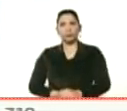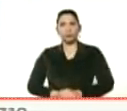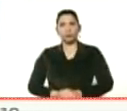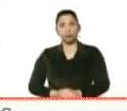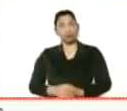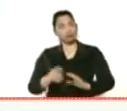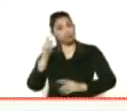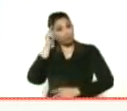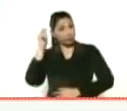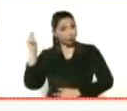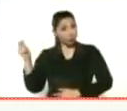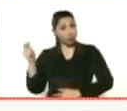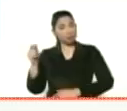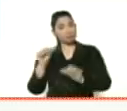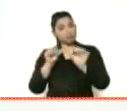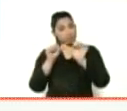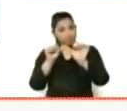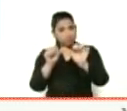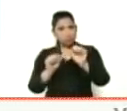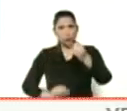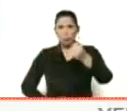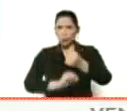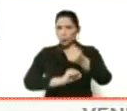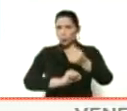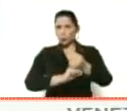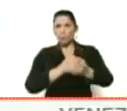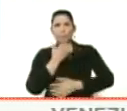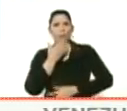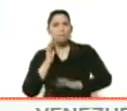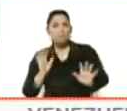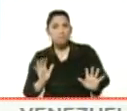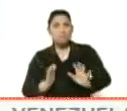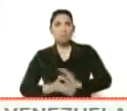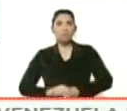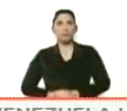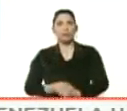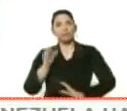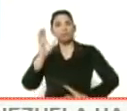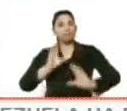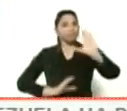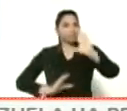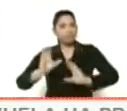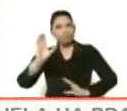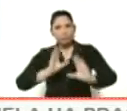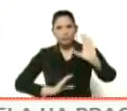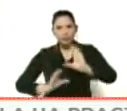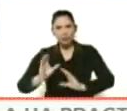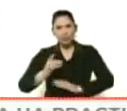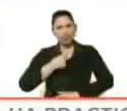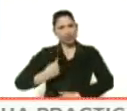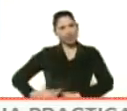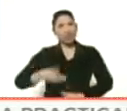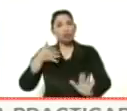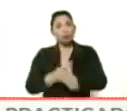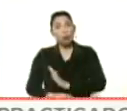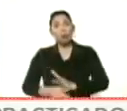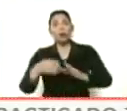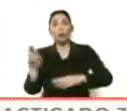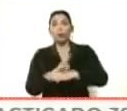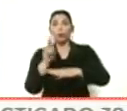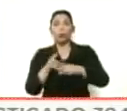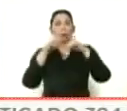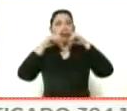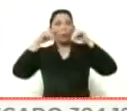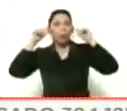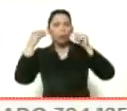una teoría sustentada por los científicos de la República Popular China acerca del uso del tapabocas